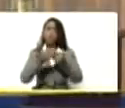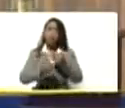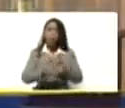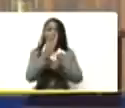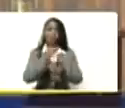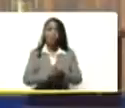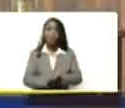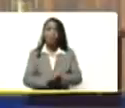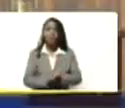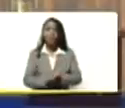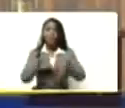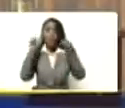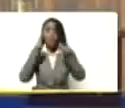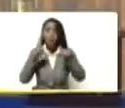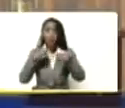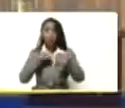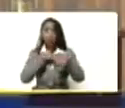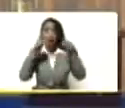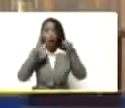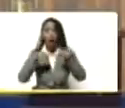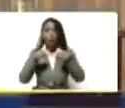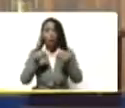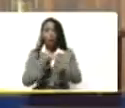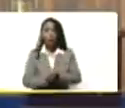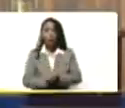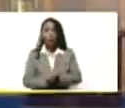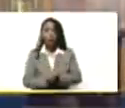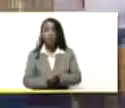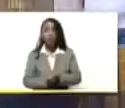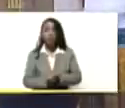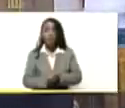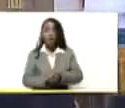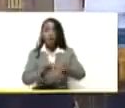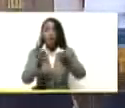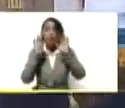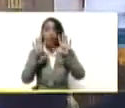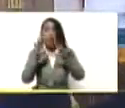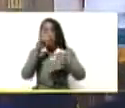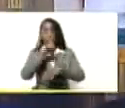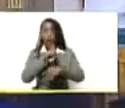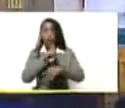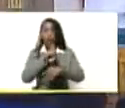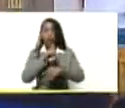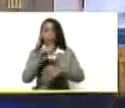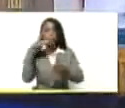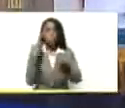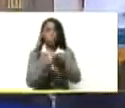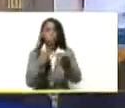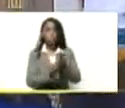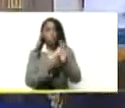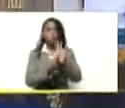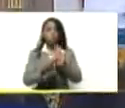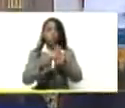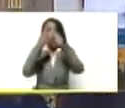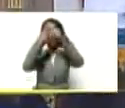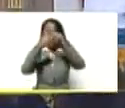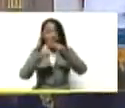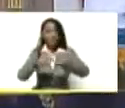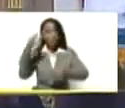y hoy aquí en el noveno año de presentación de memoria y cuenta